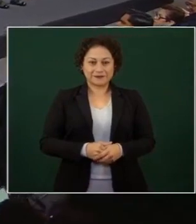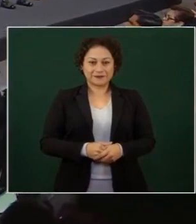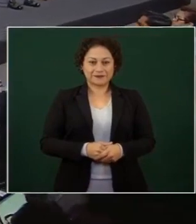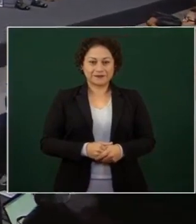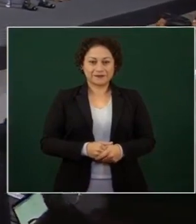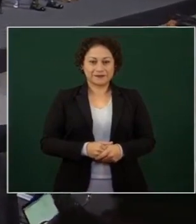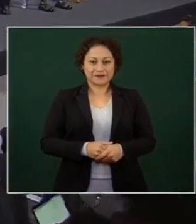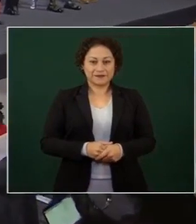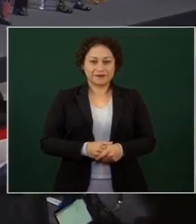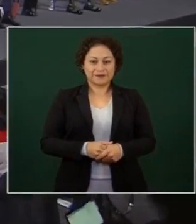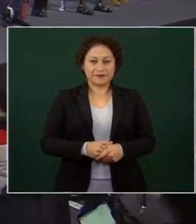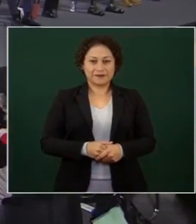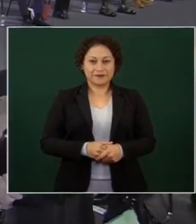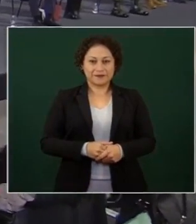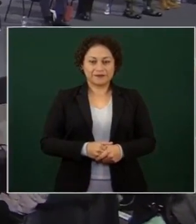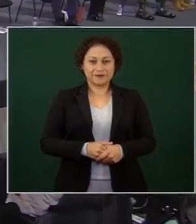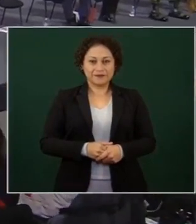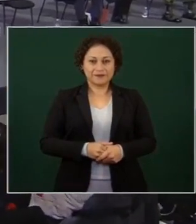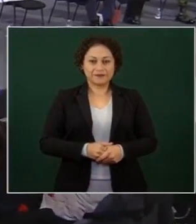Buenos días.